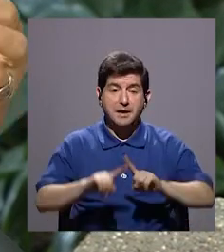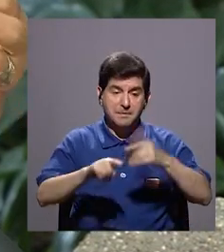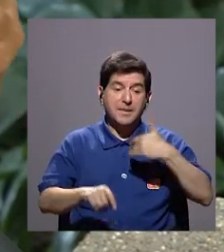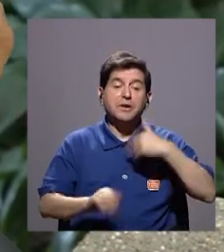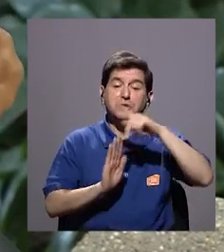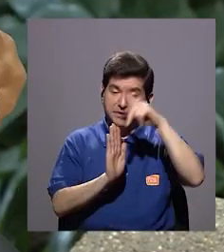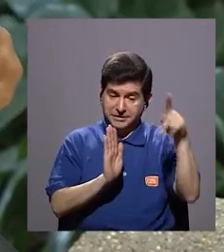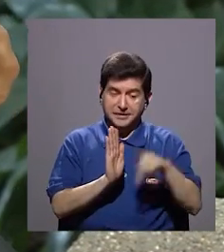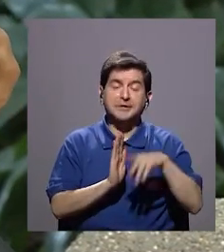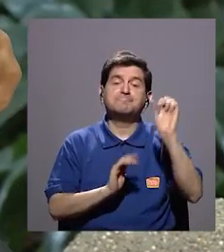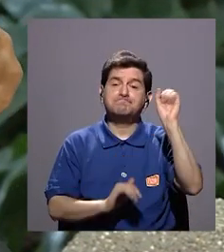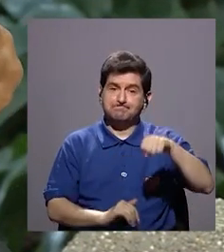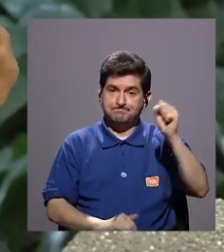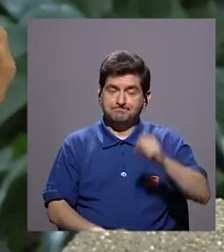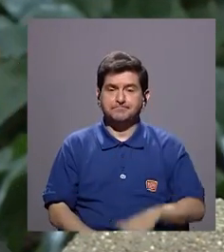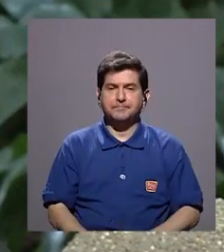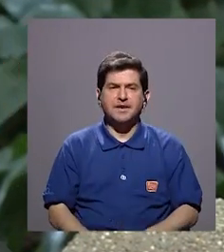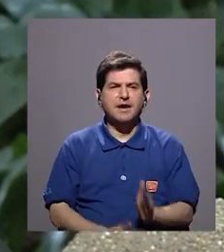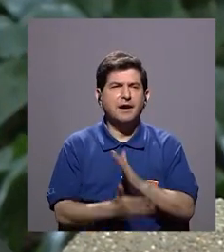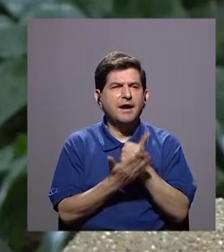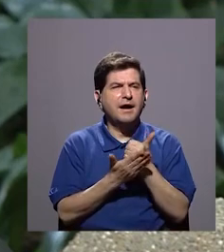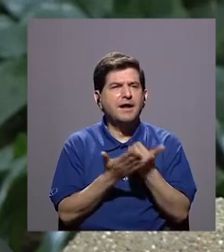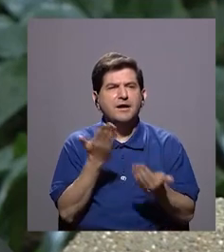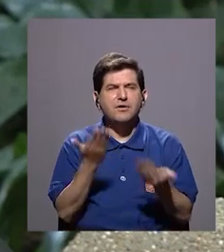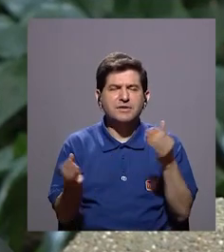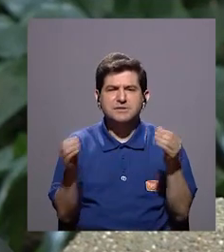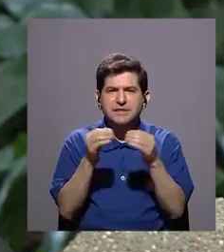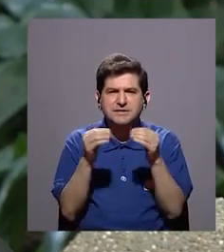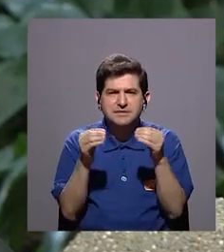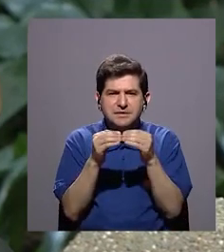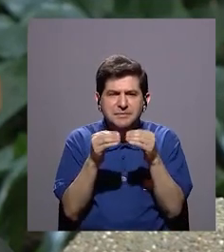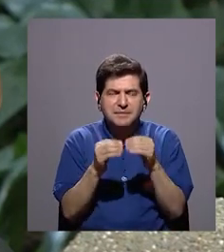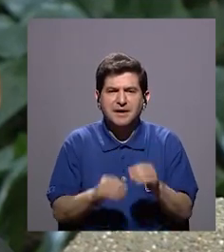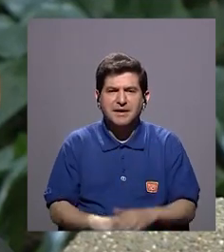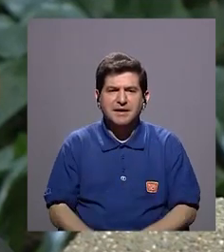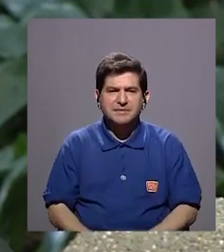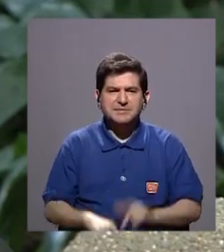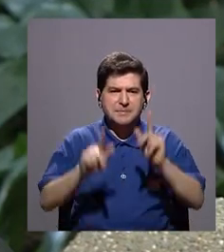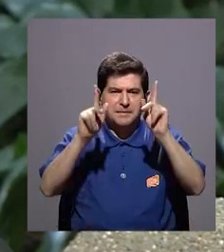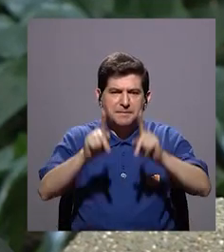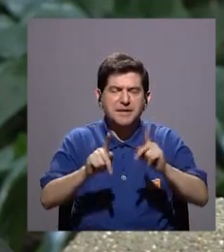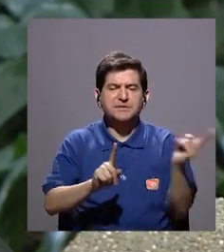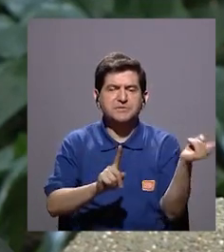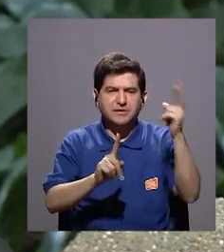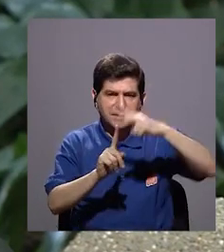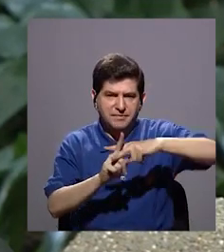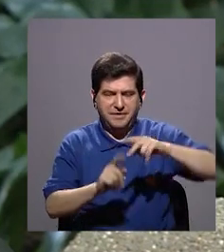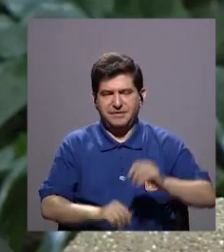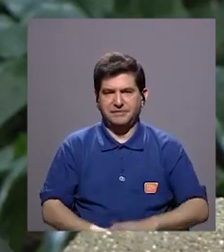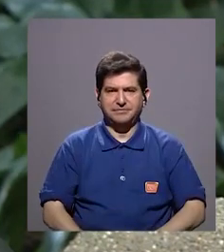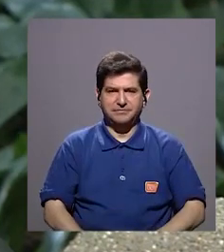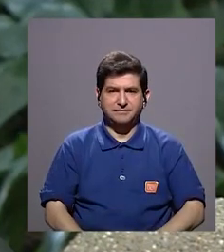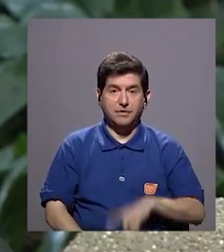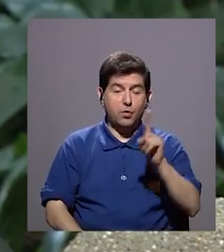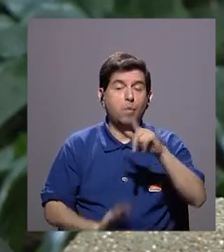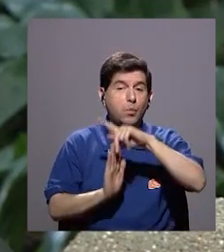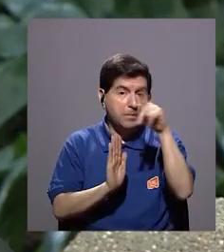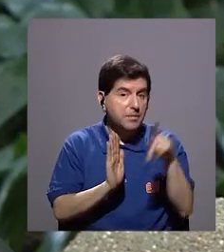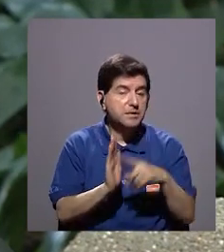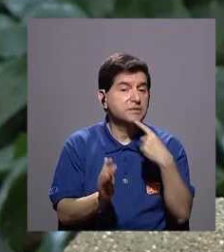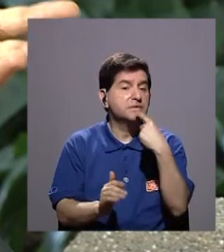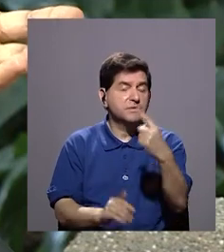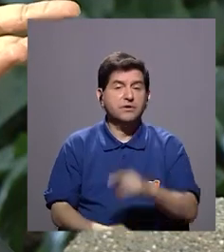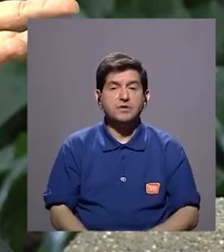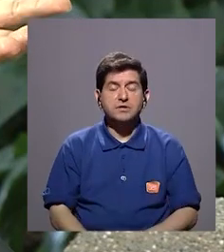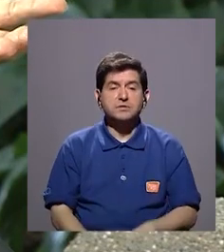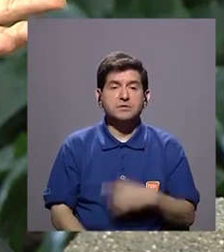¿verdad? Pero sí tiene unos principios. Los principios son algo más que el reikista va a poner en práctica. Entonces, uno de